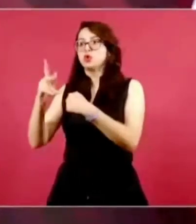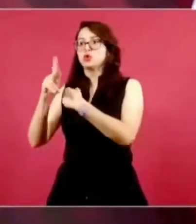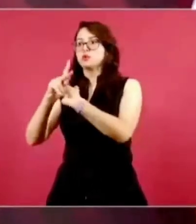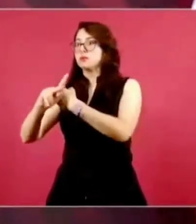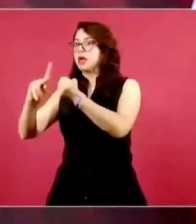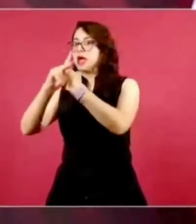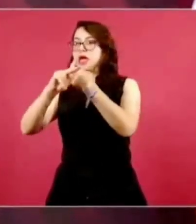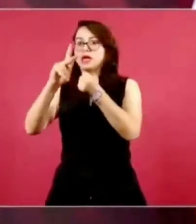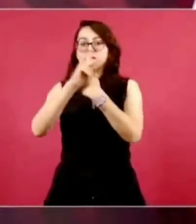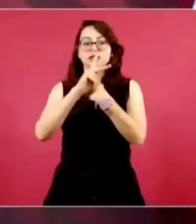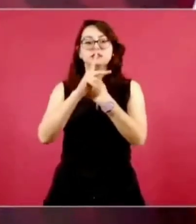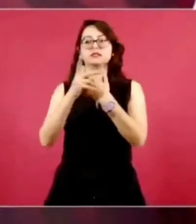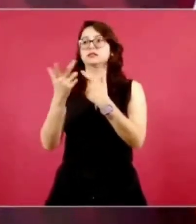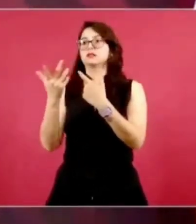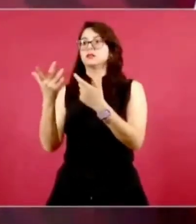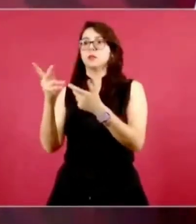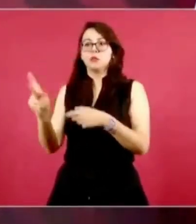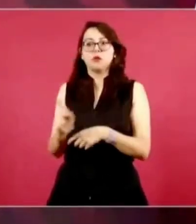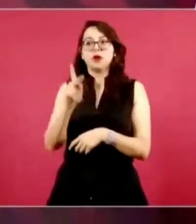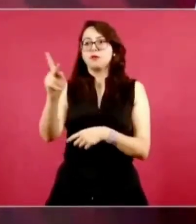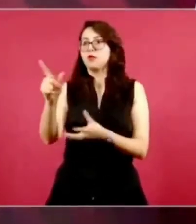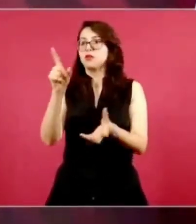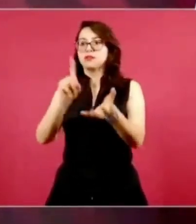Nosotros tenemos la dicha